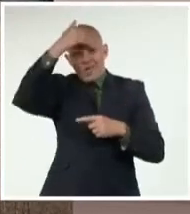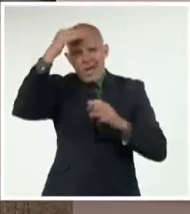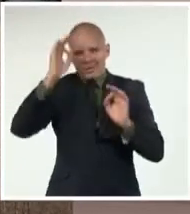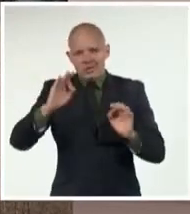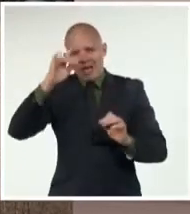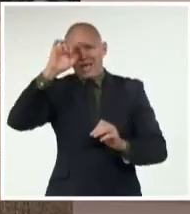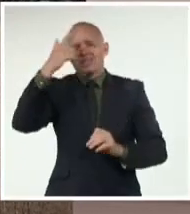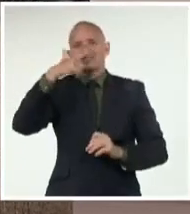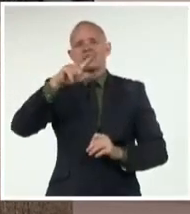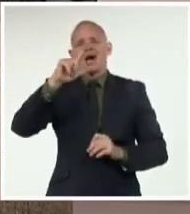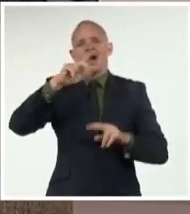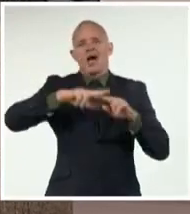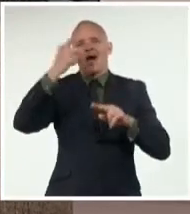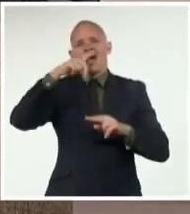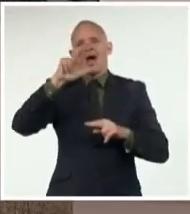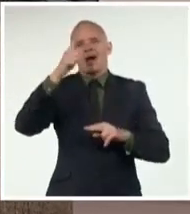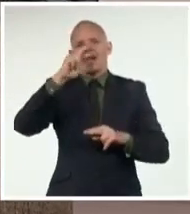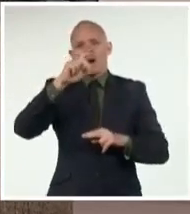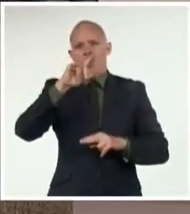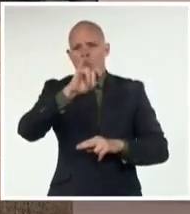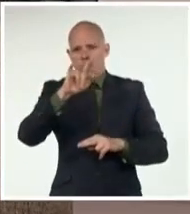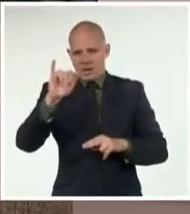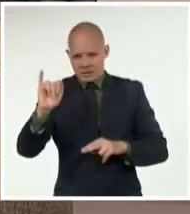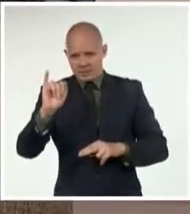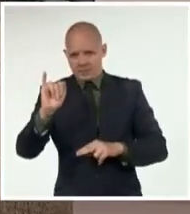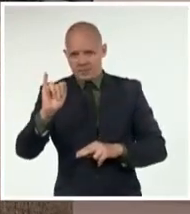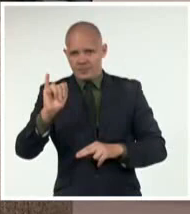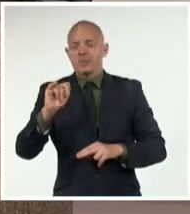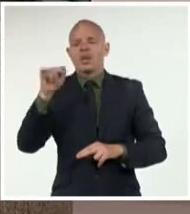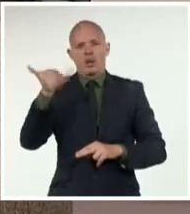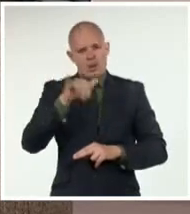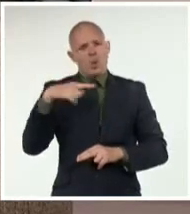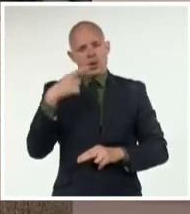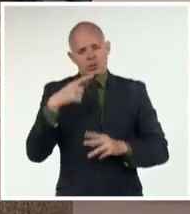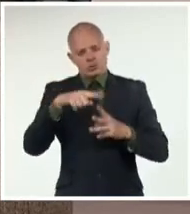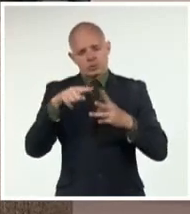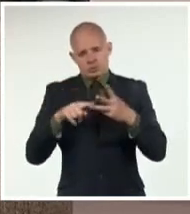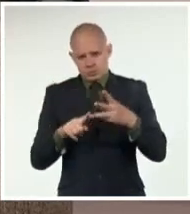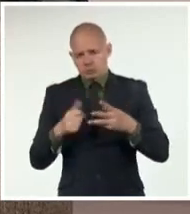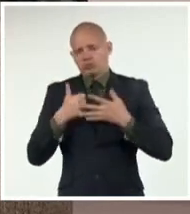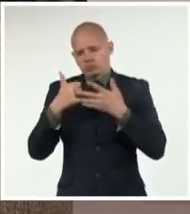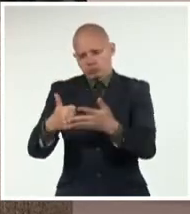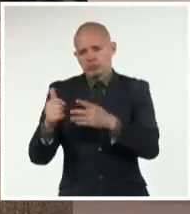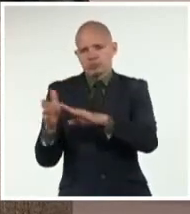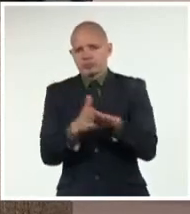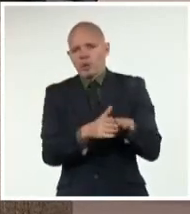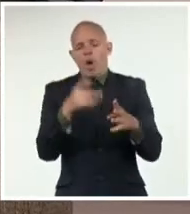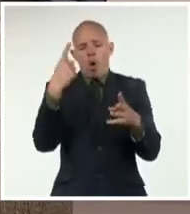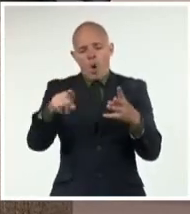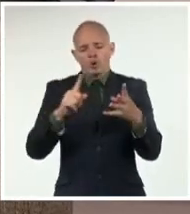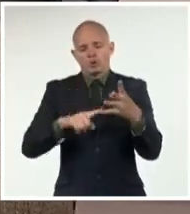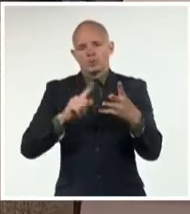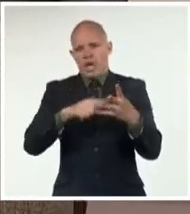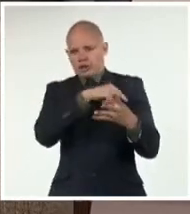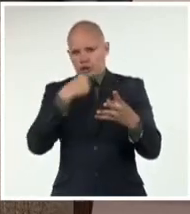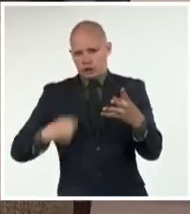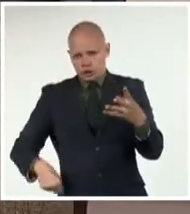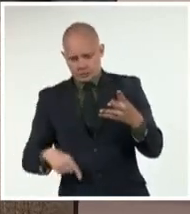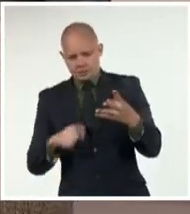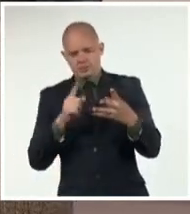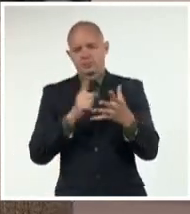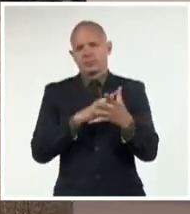los esfuerzos en la construcción del socialismo de los partidos comunistas de la República Popular China, la